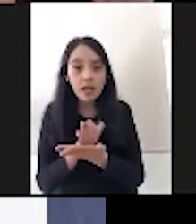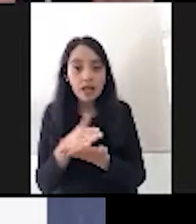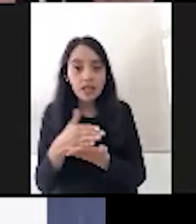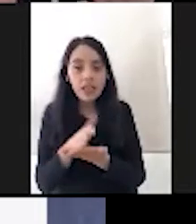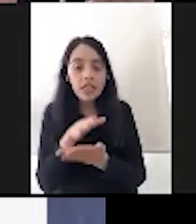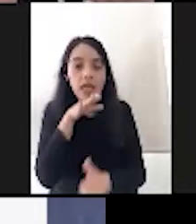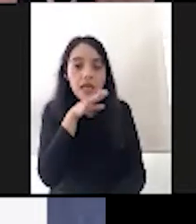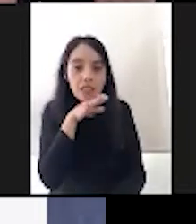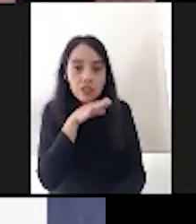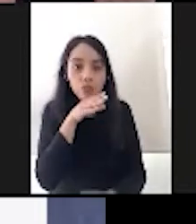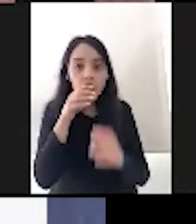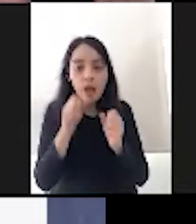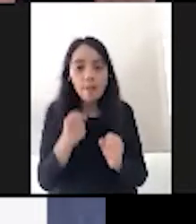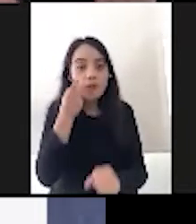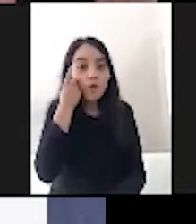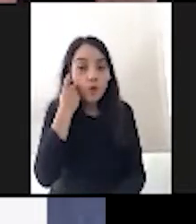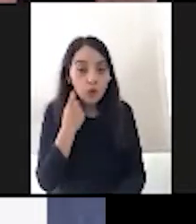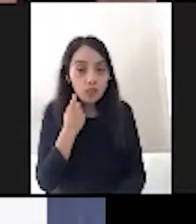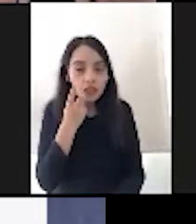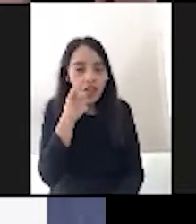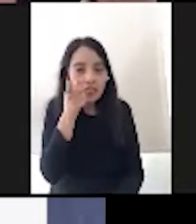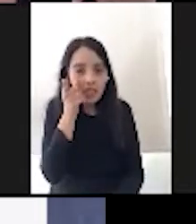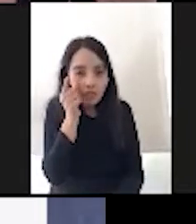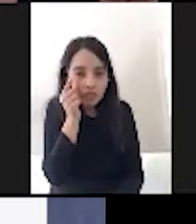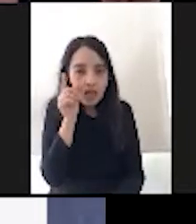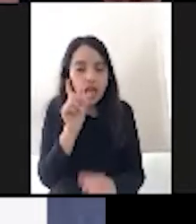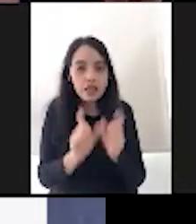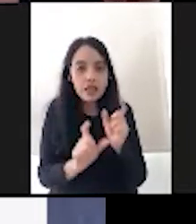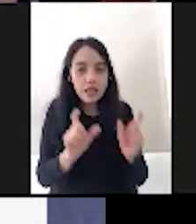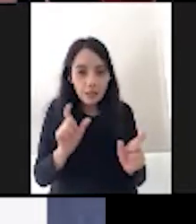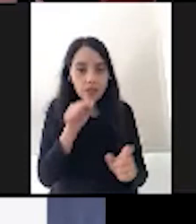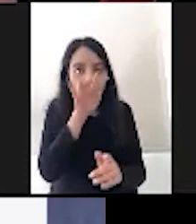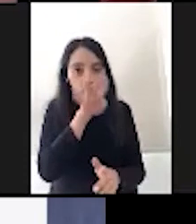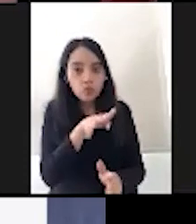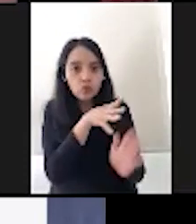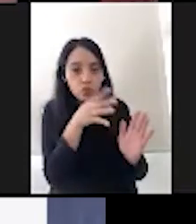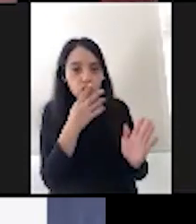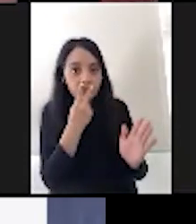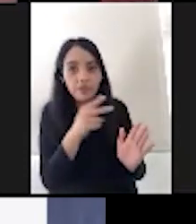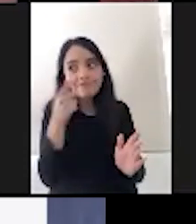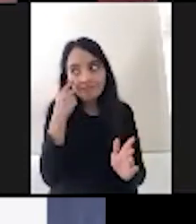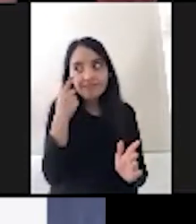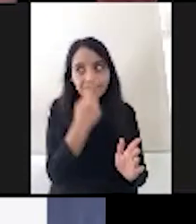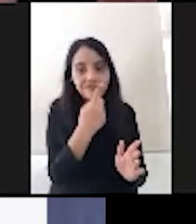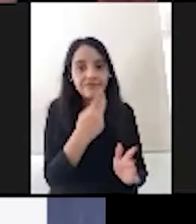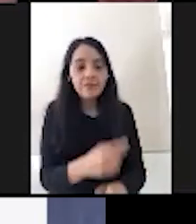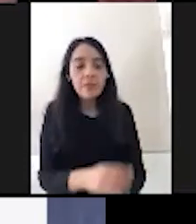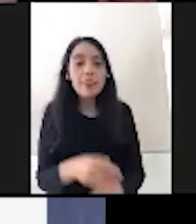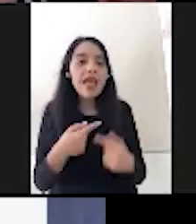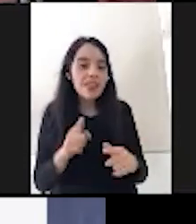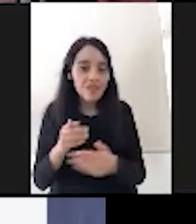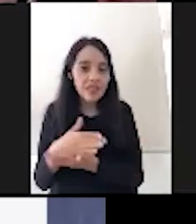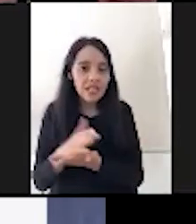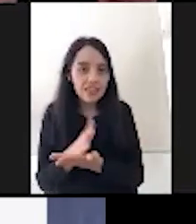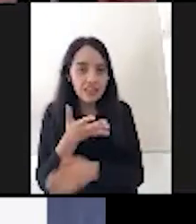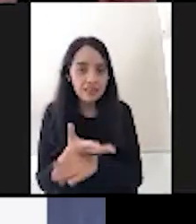generar conciencia del déficit visual, por ejemplo, en estas personas, es el uso de esta rejilla de Amsler. Hay muchas estrategias más, ¿ya? Pero todas